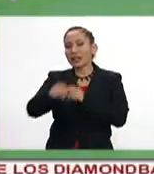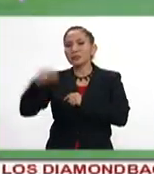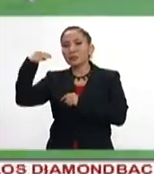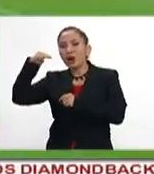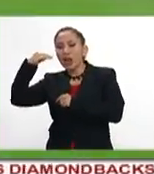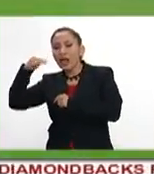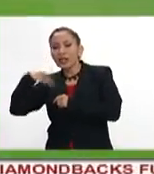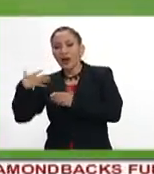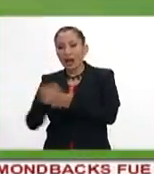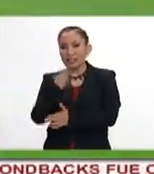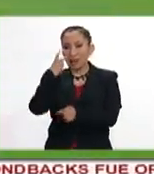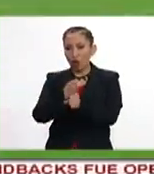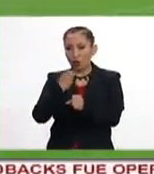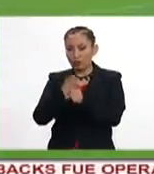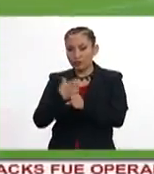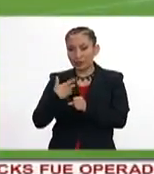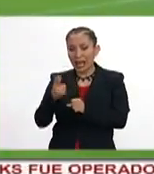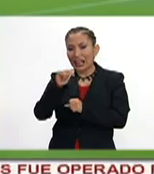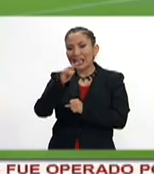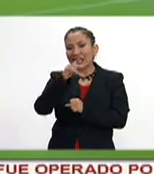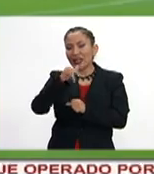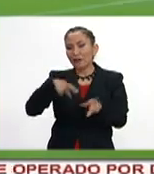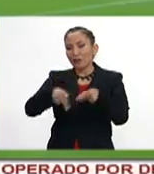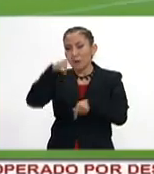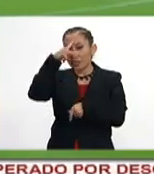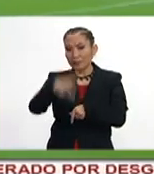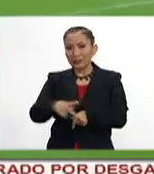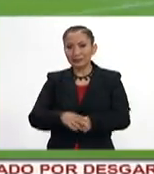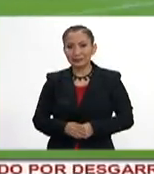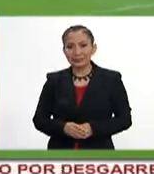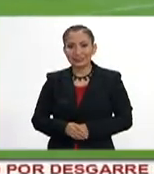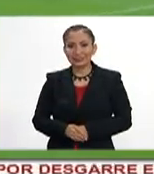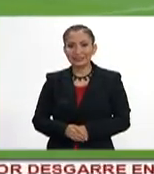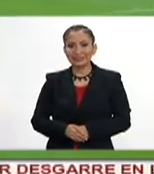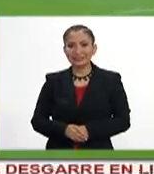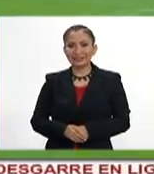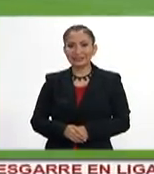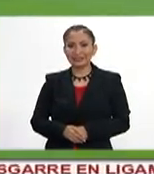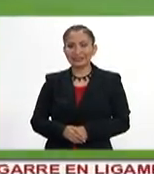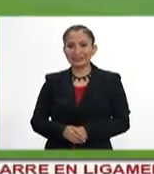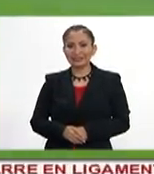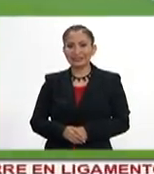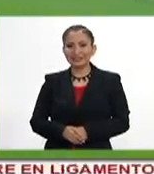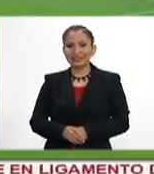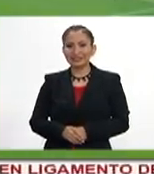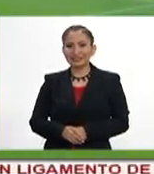Morelia ganan en la segunda llave de la liguilla del fútbol mexicano.